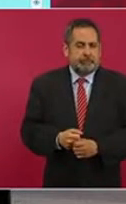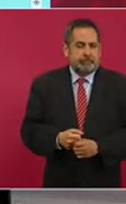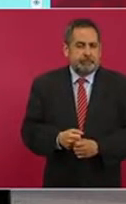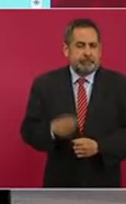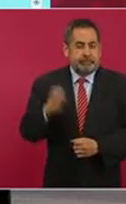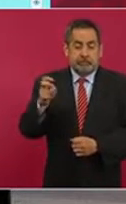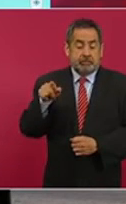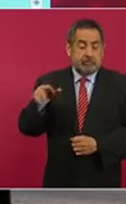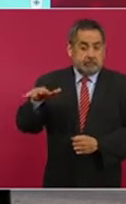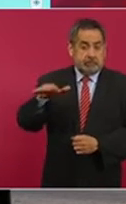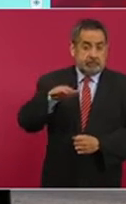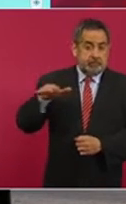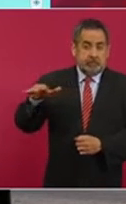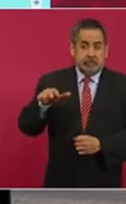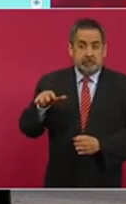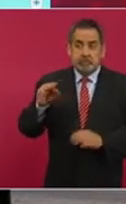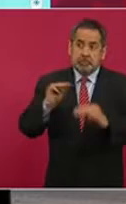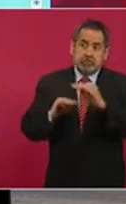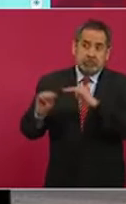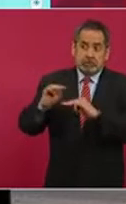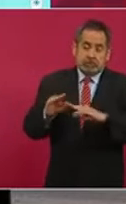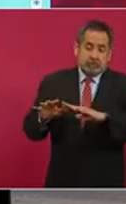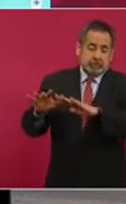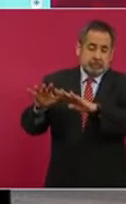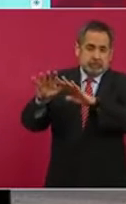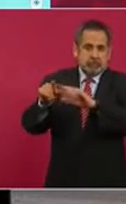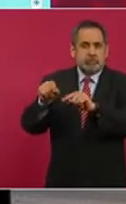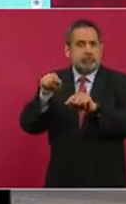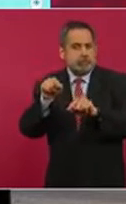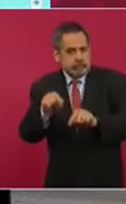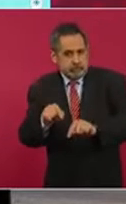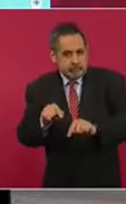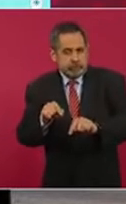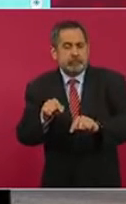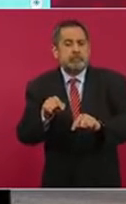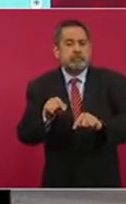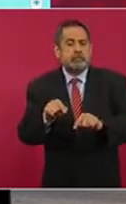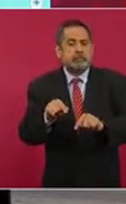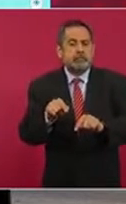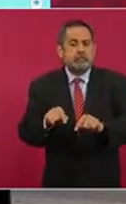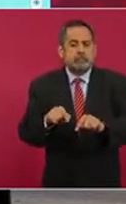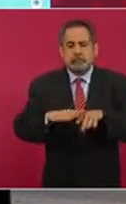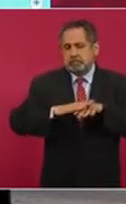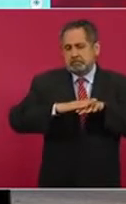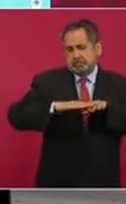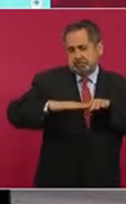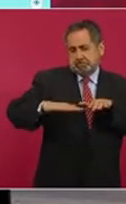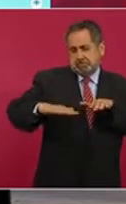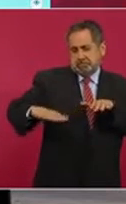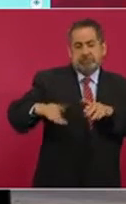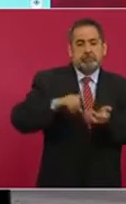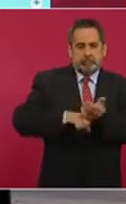Esta es una zona de sierra, pero aquí ya es planicie.